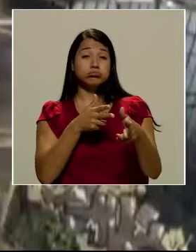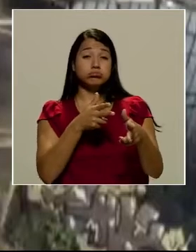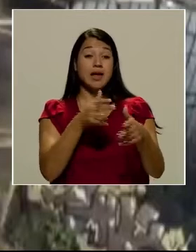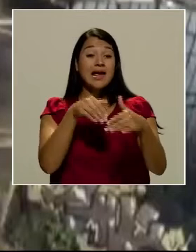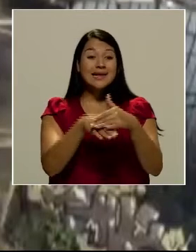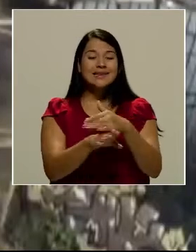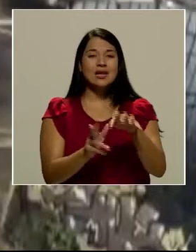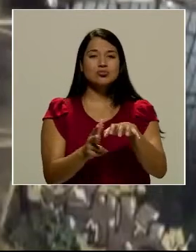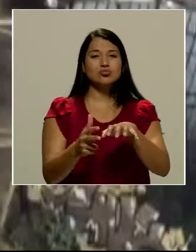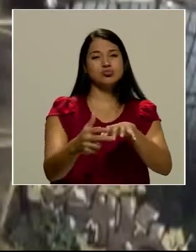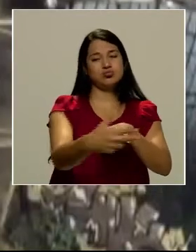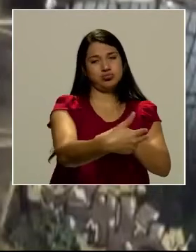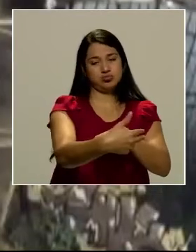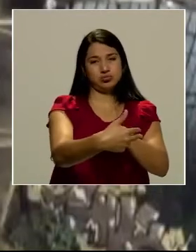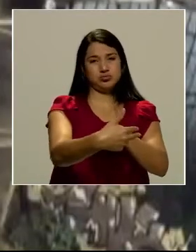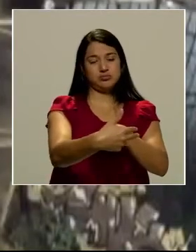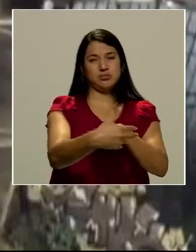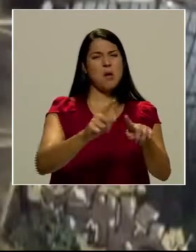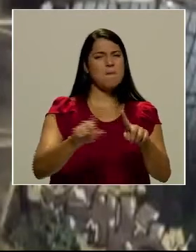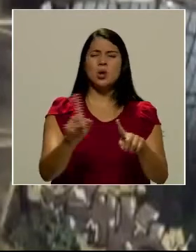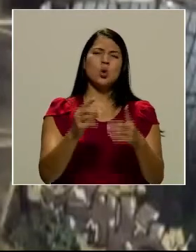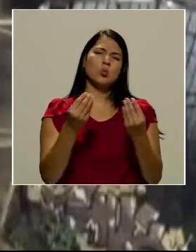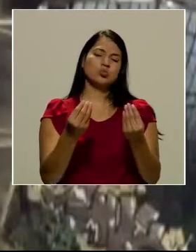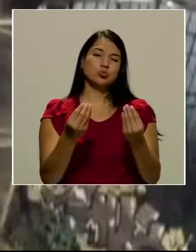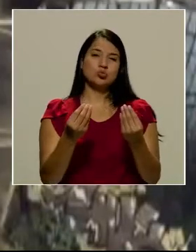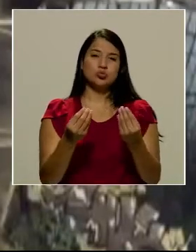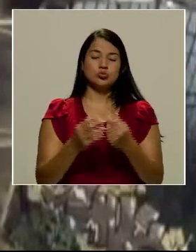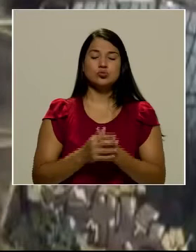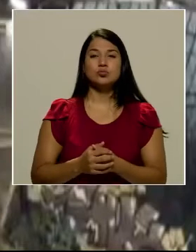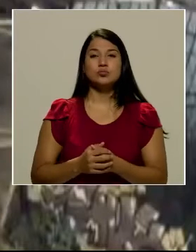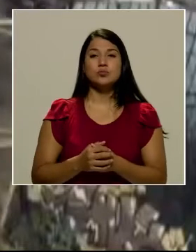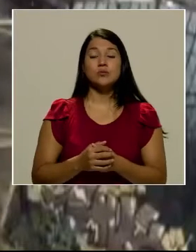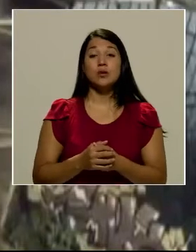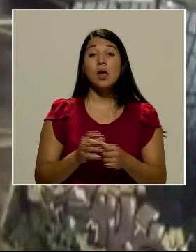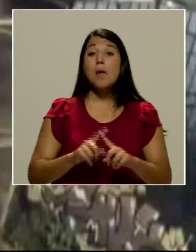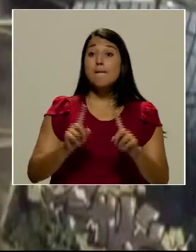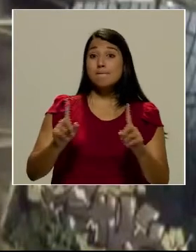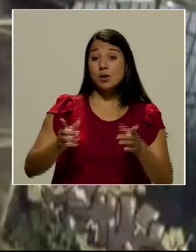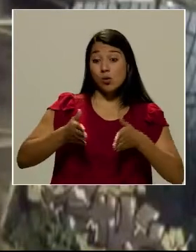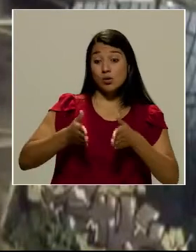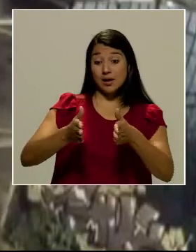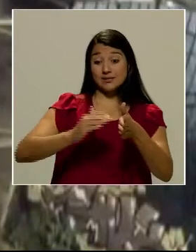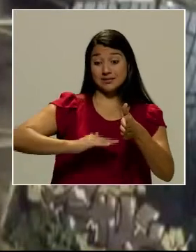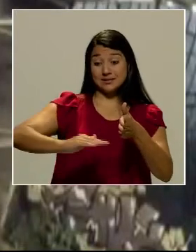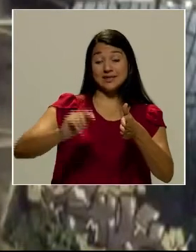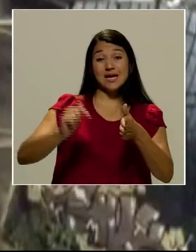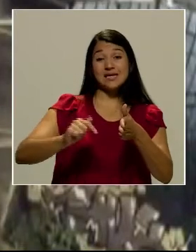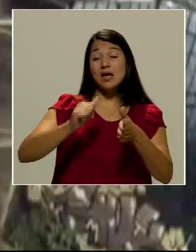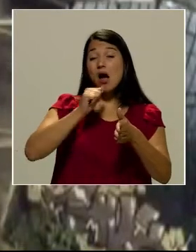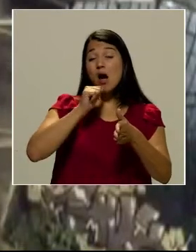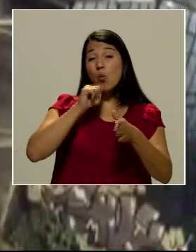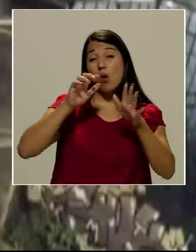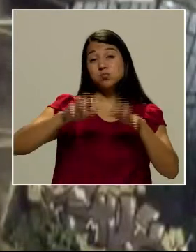nada por la circulación en rotonda. Eso sí, la superficie de rodaje está